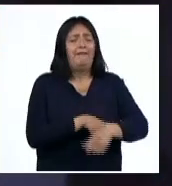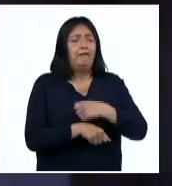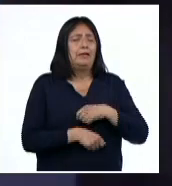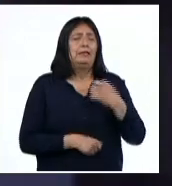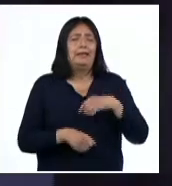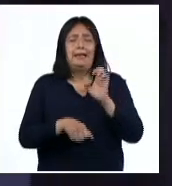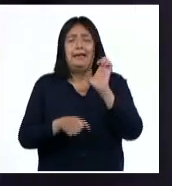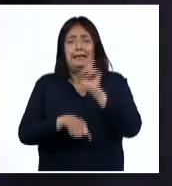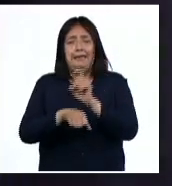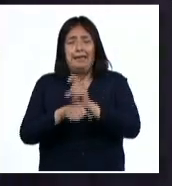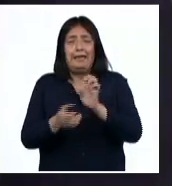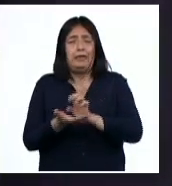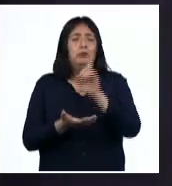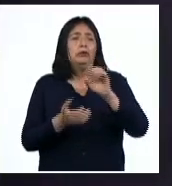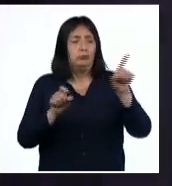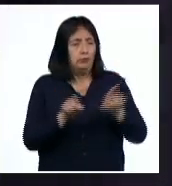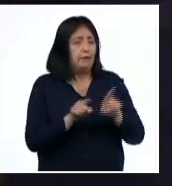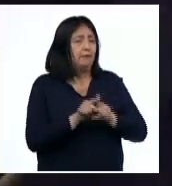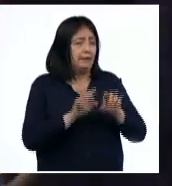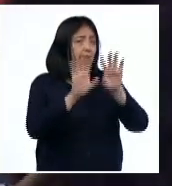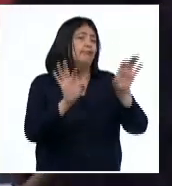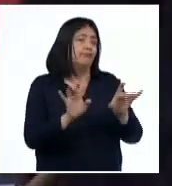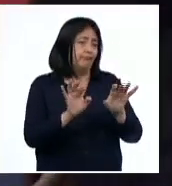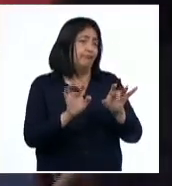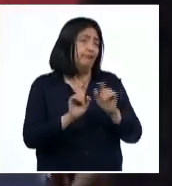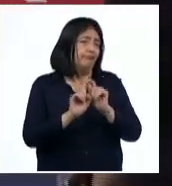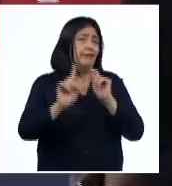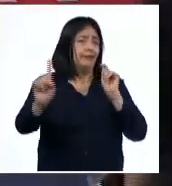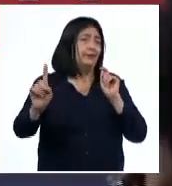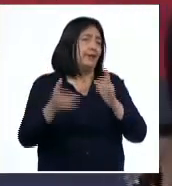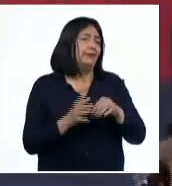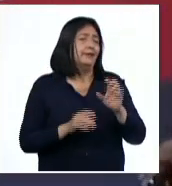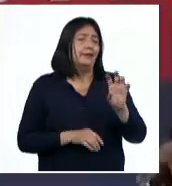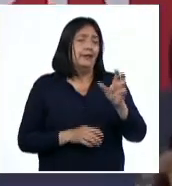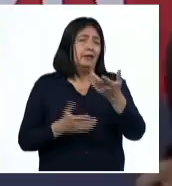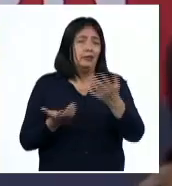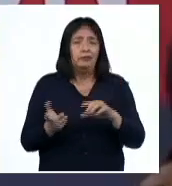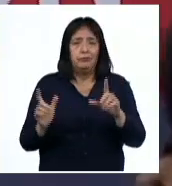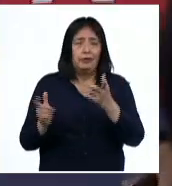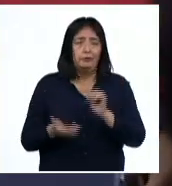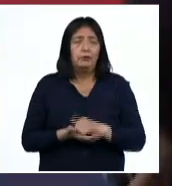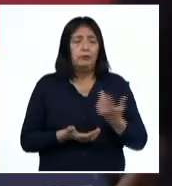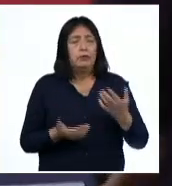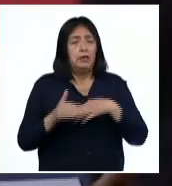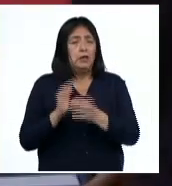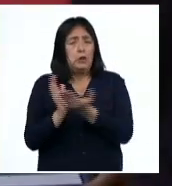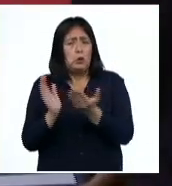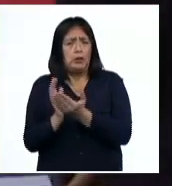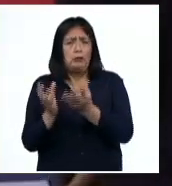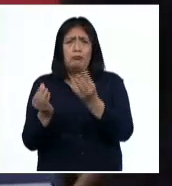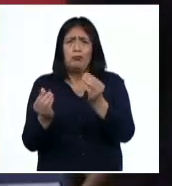la educación continúe todavía a distancia, ¿no? La educación, porque en los colegios hay